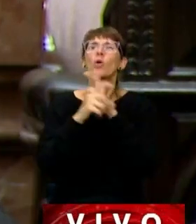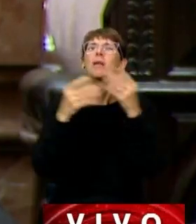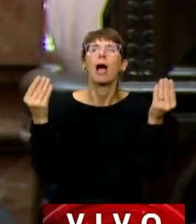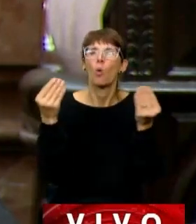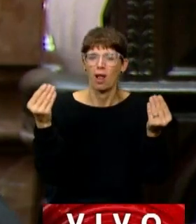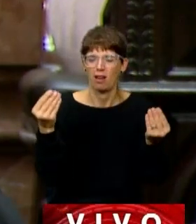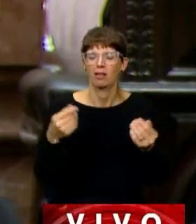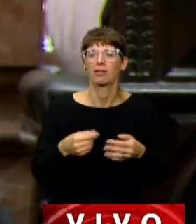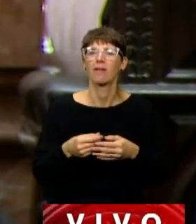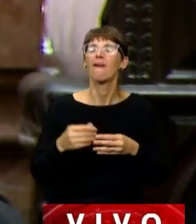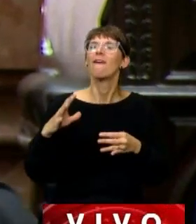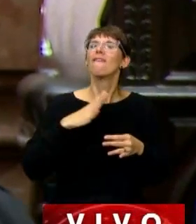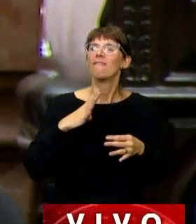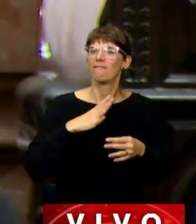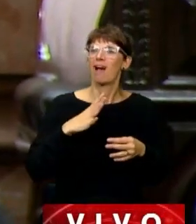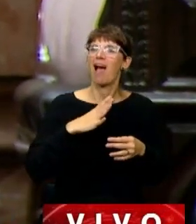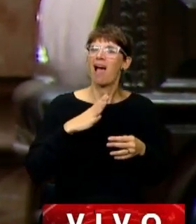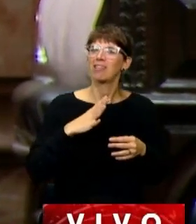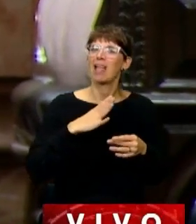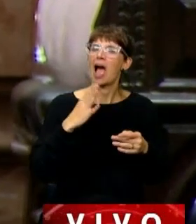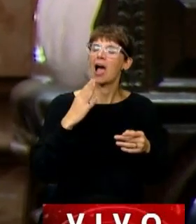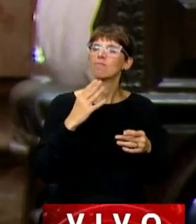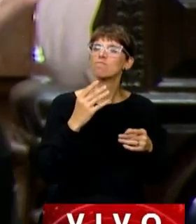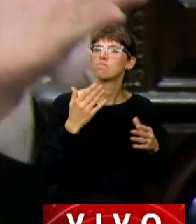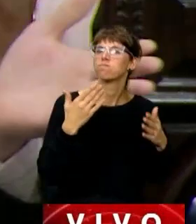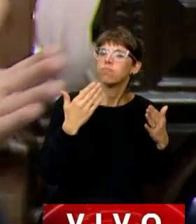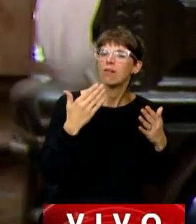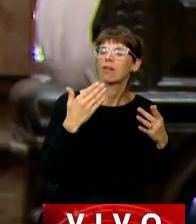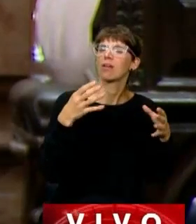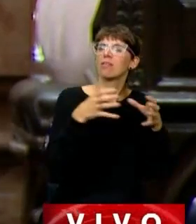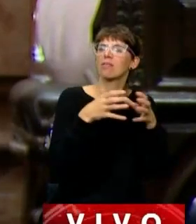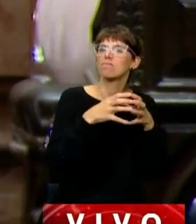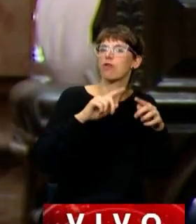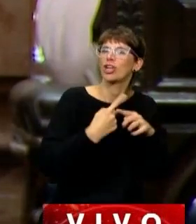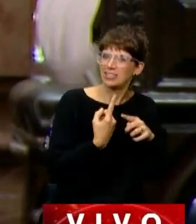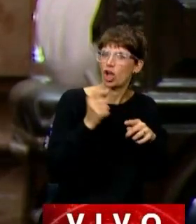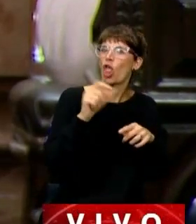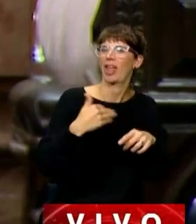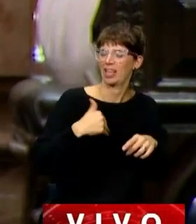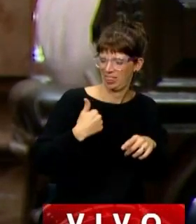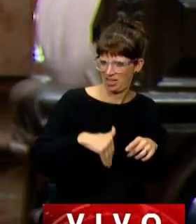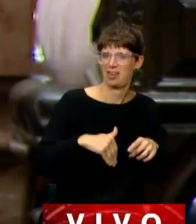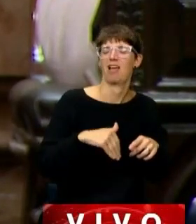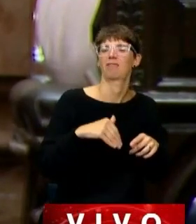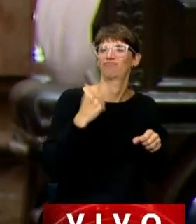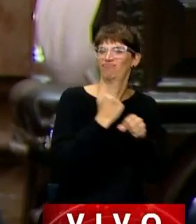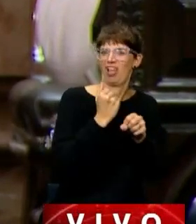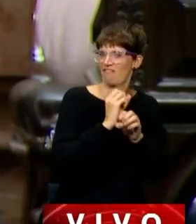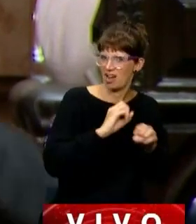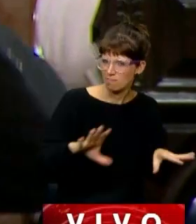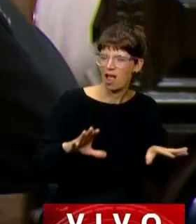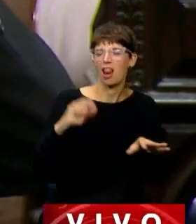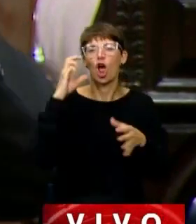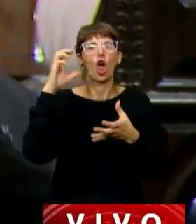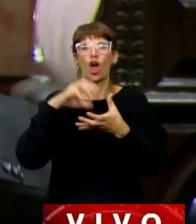probada de la clase política de la Argentina, de este Congreso Nacional, de